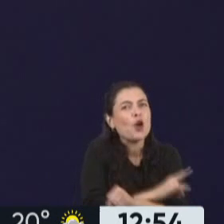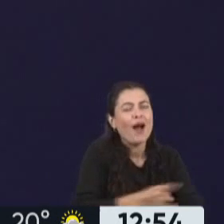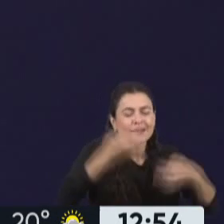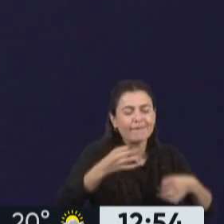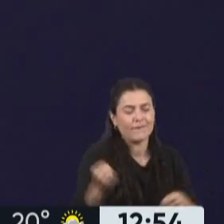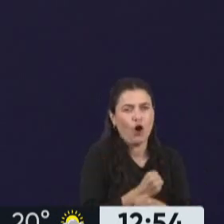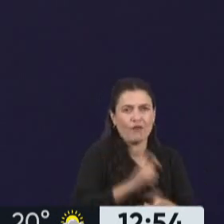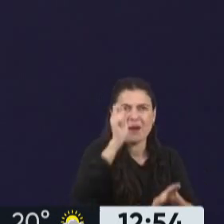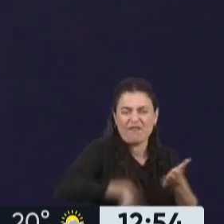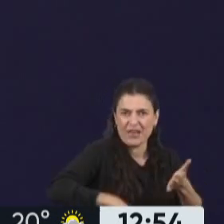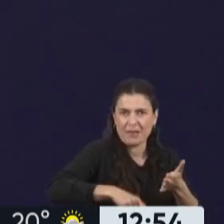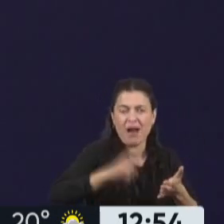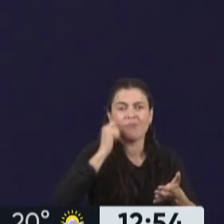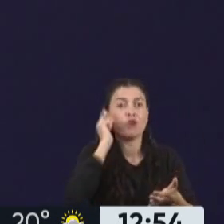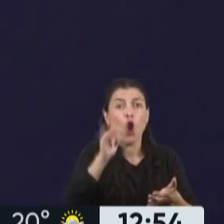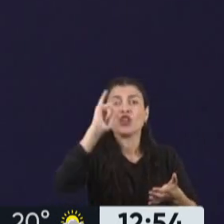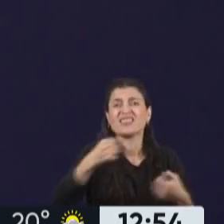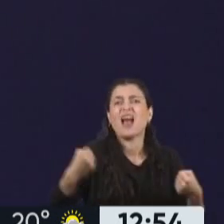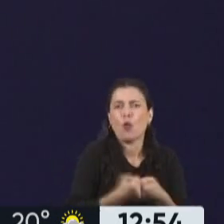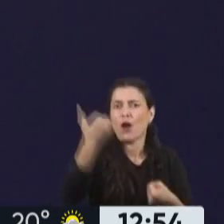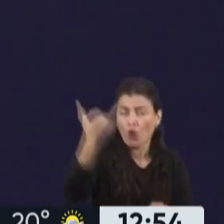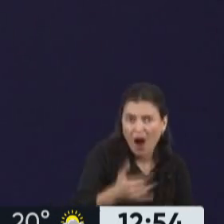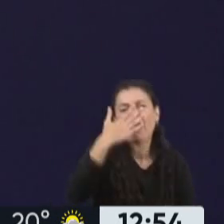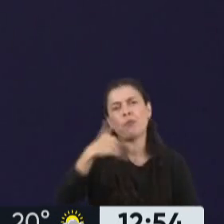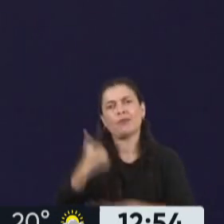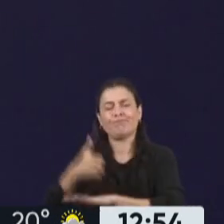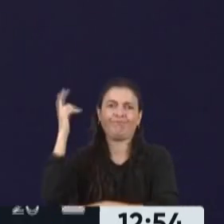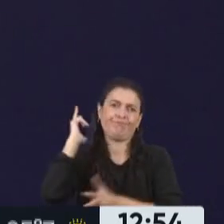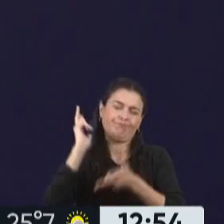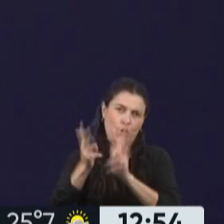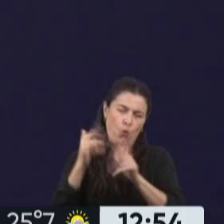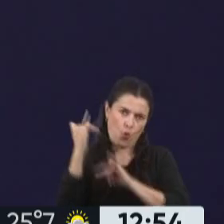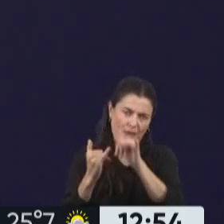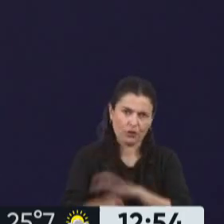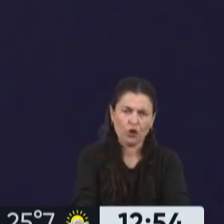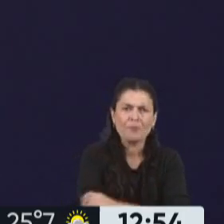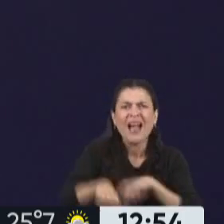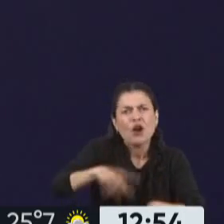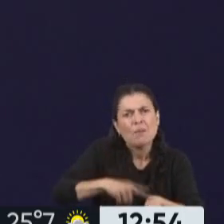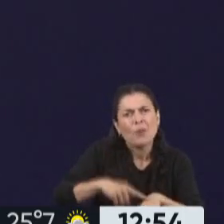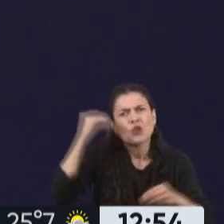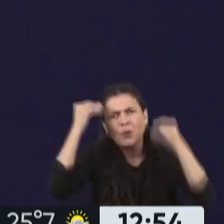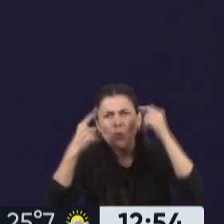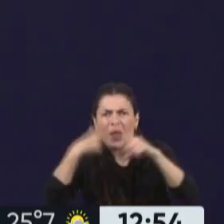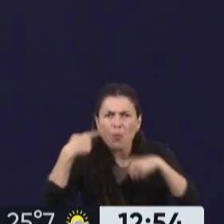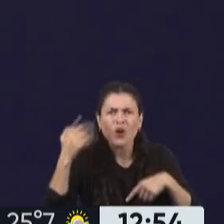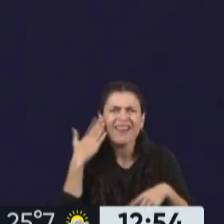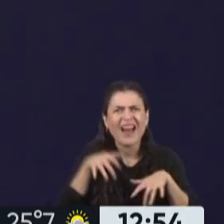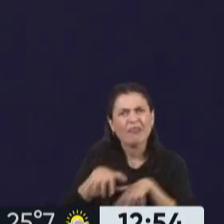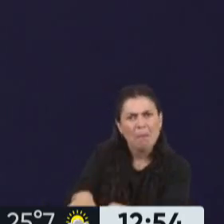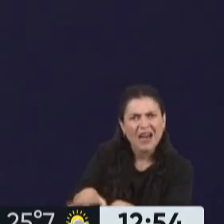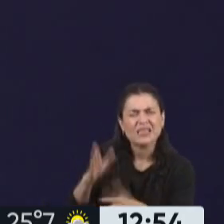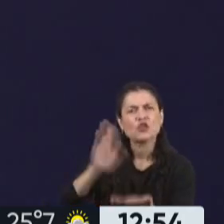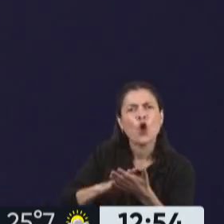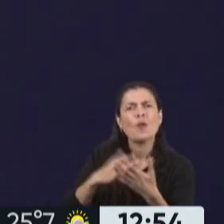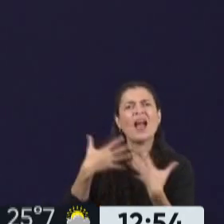acuerdo. Así que no. Con respecto a no hay absolutamente ninguna preocupación, lo dijimos siempre. Por supuesto que para